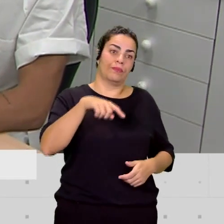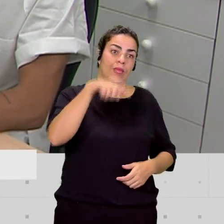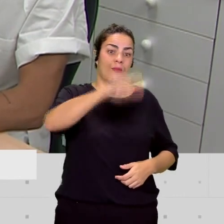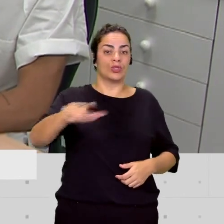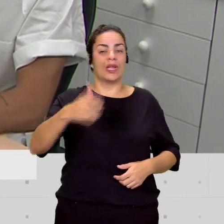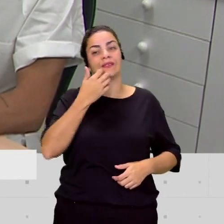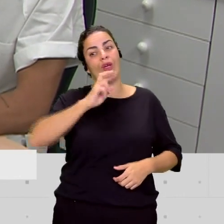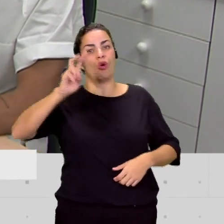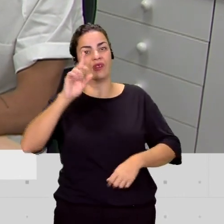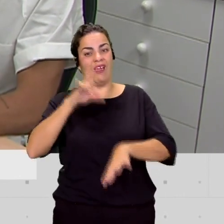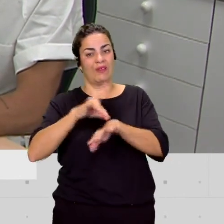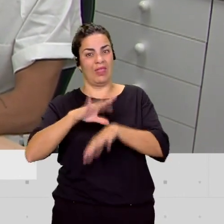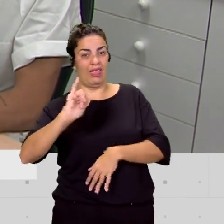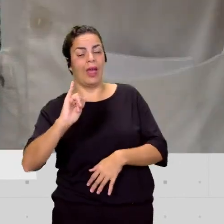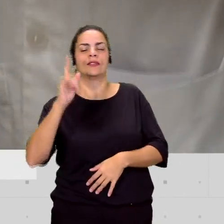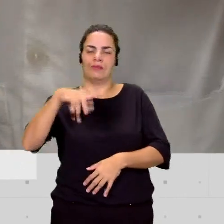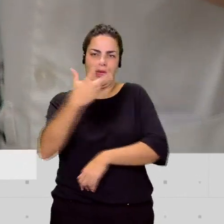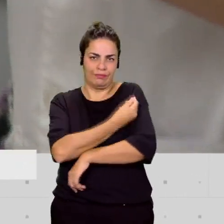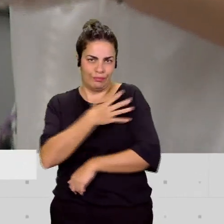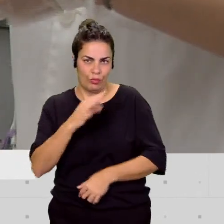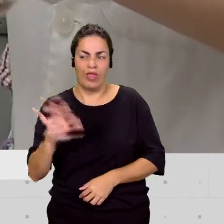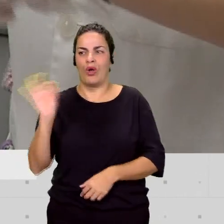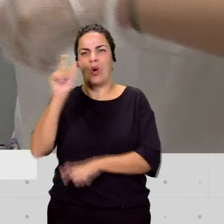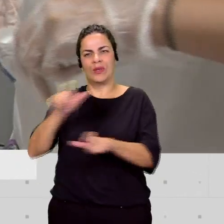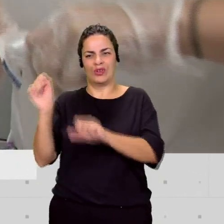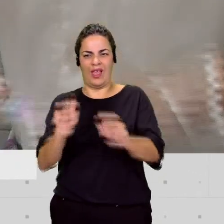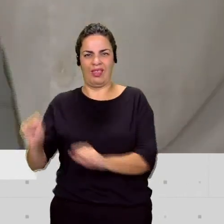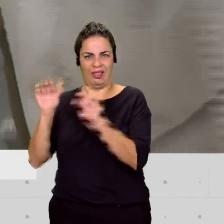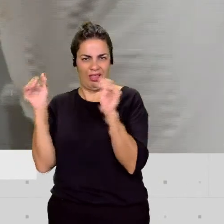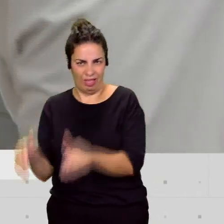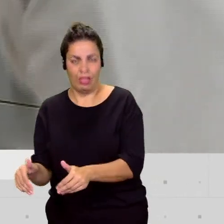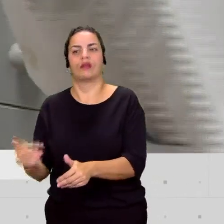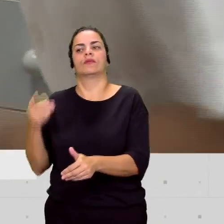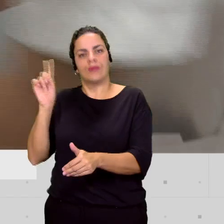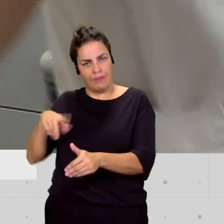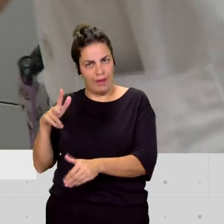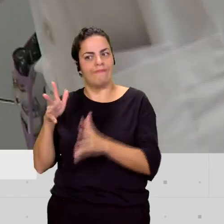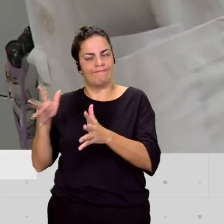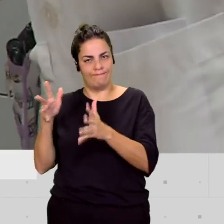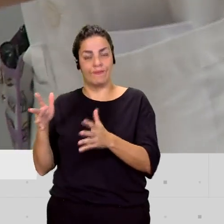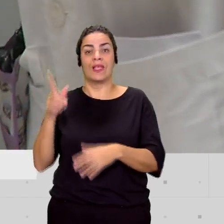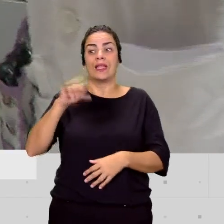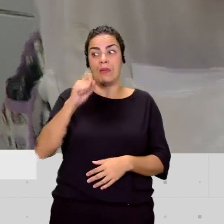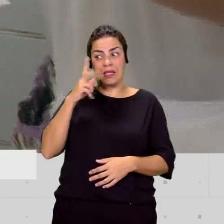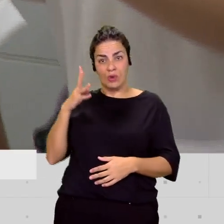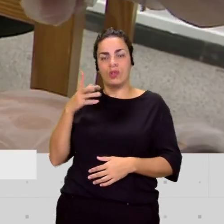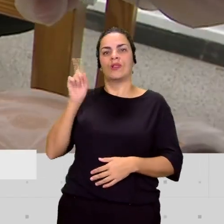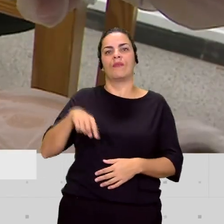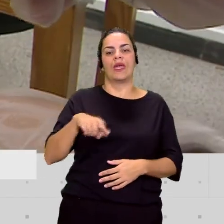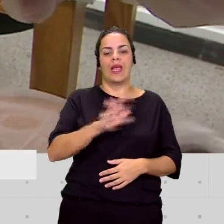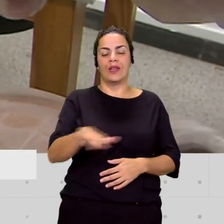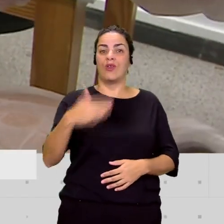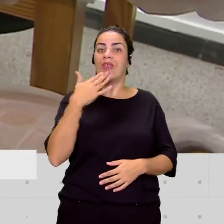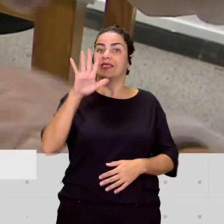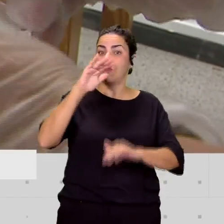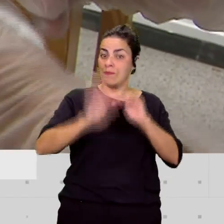otras patologías, en las personas inmunodeprimidas. Desde hace un par de años se recomienda vacunar a los niños menores de 5